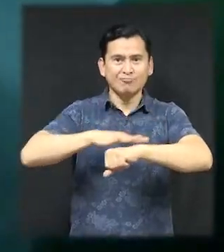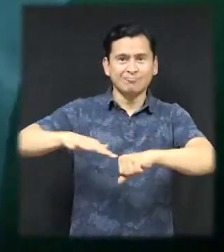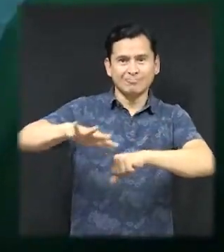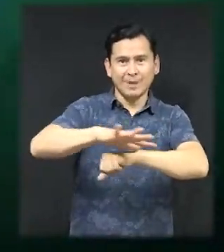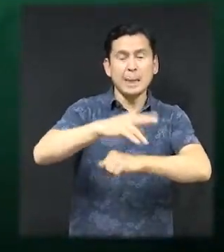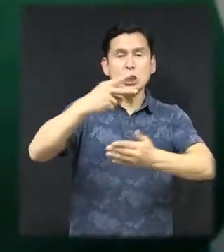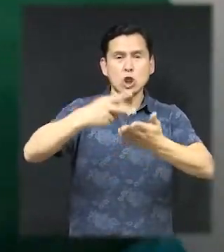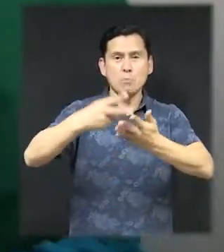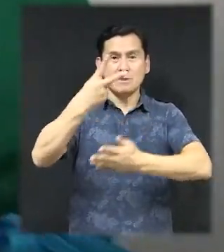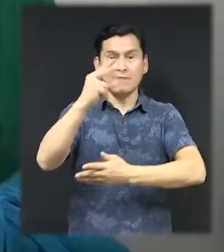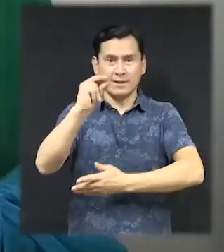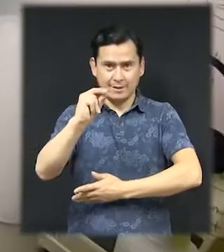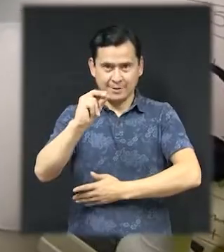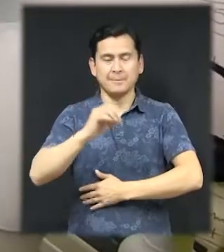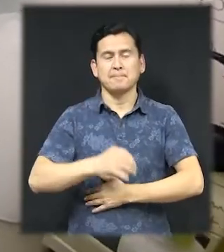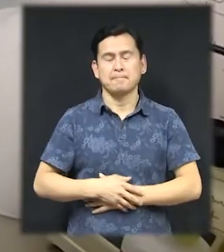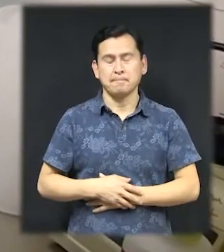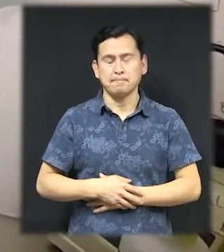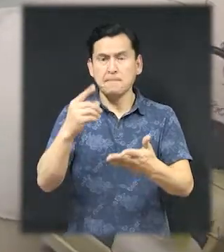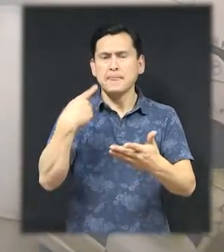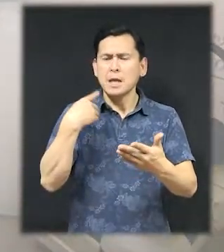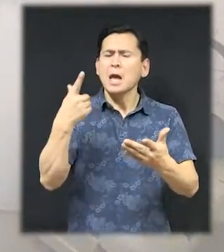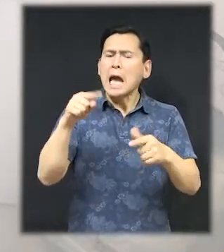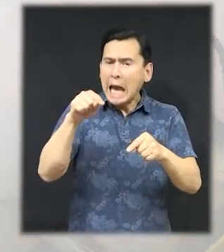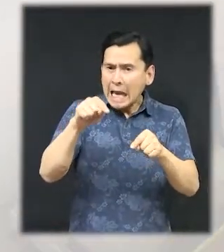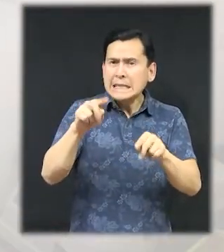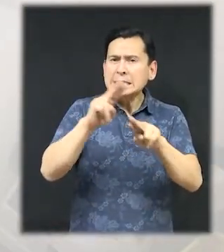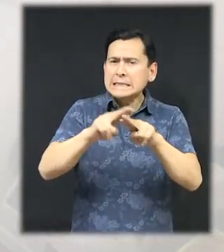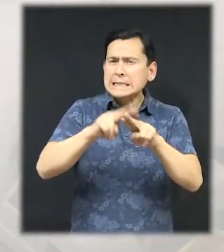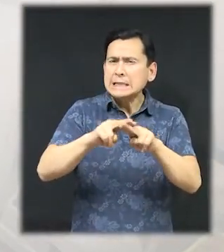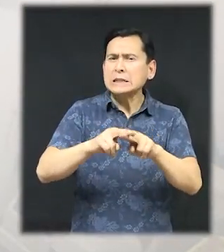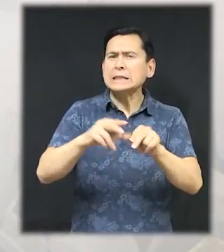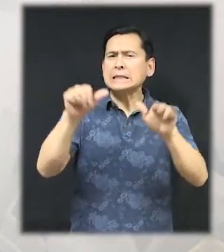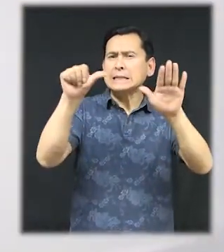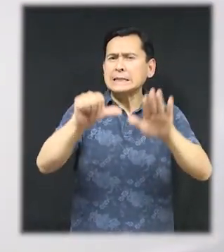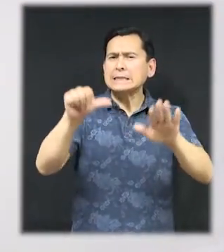el 2020. Se procesaron del orden